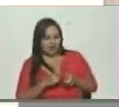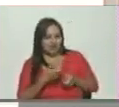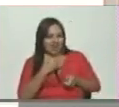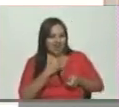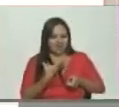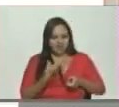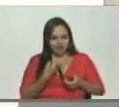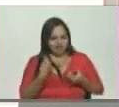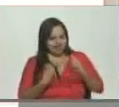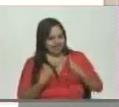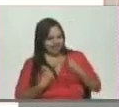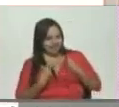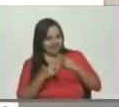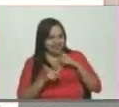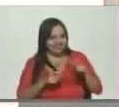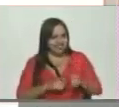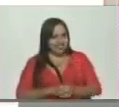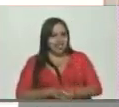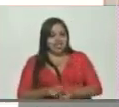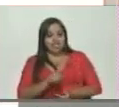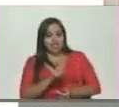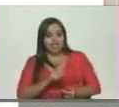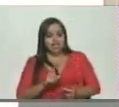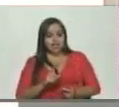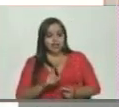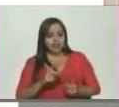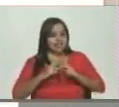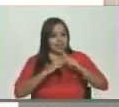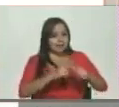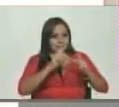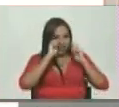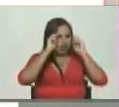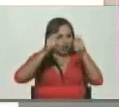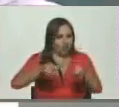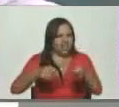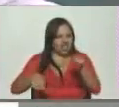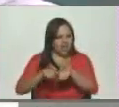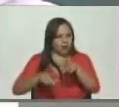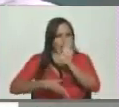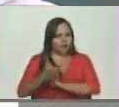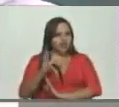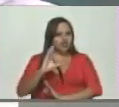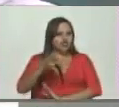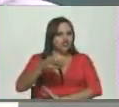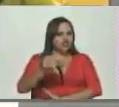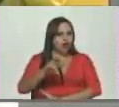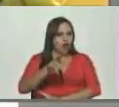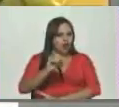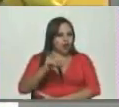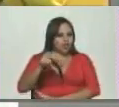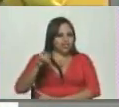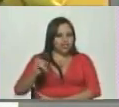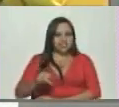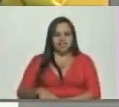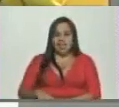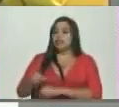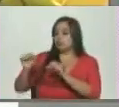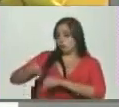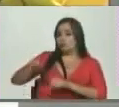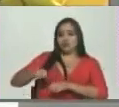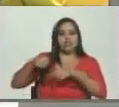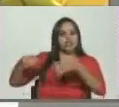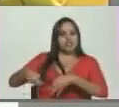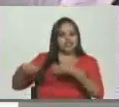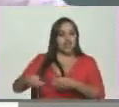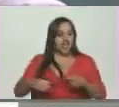mucha curiosidad. Si no te prestan la gorra, ¿igual vas para Choroní? Sí, claro. ¿Y me llevas? Choroní, ¿cómo no? Ah. Si está